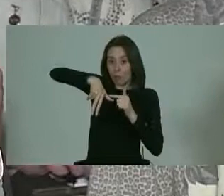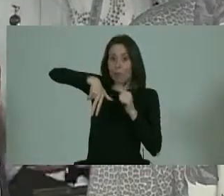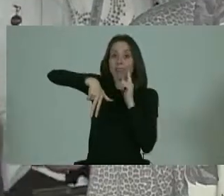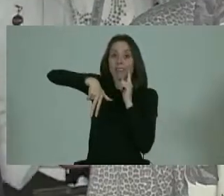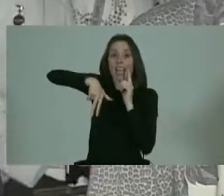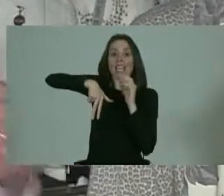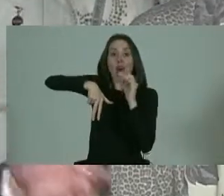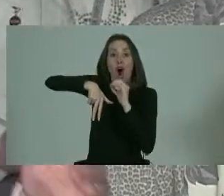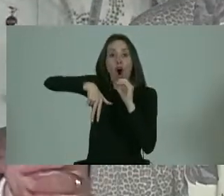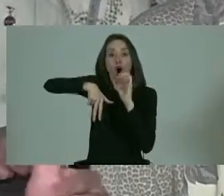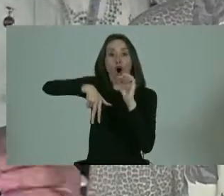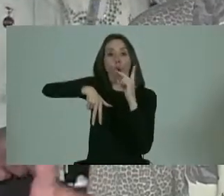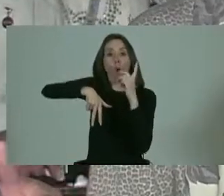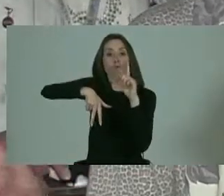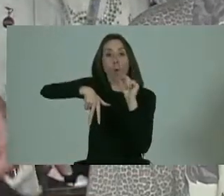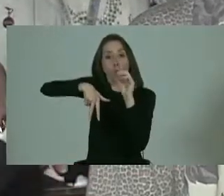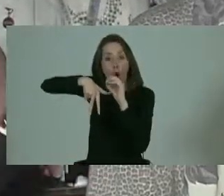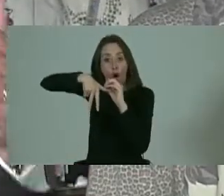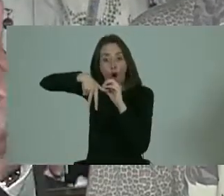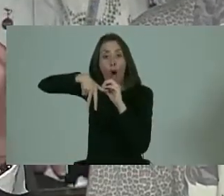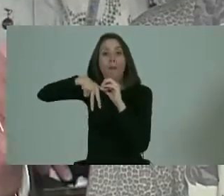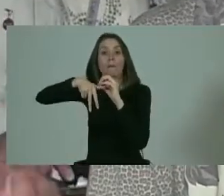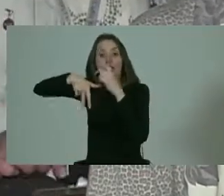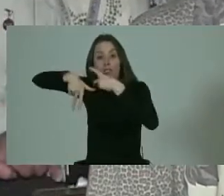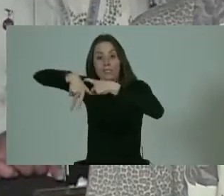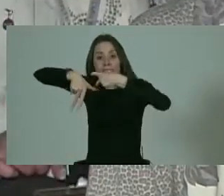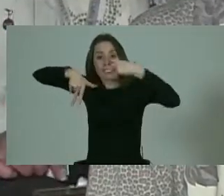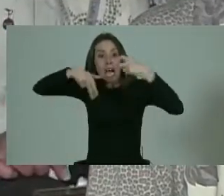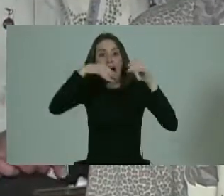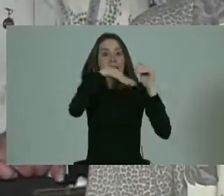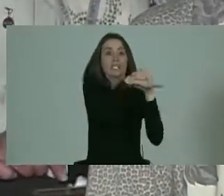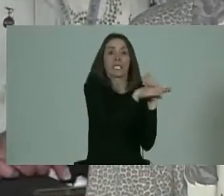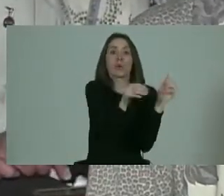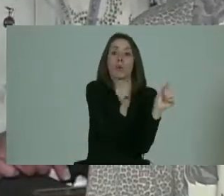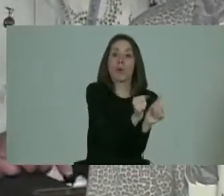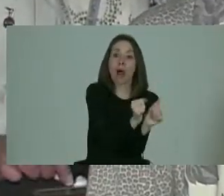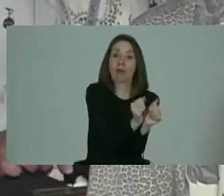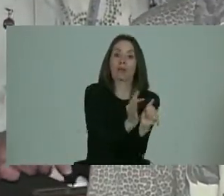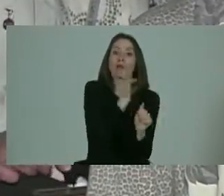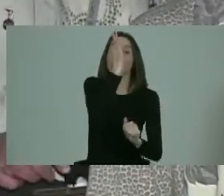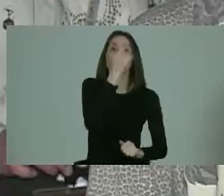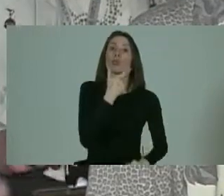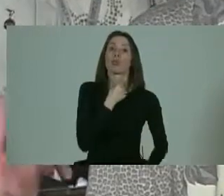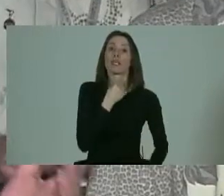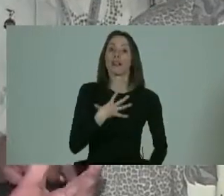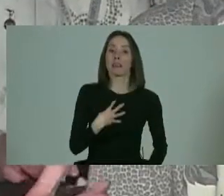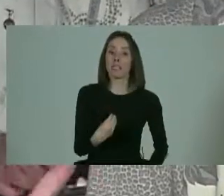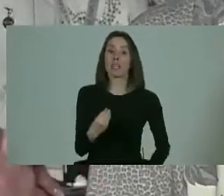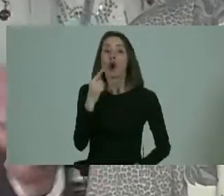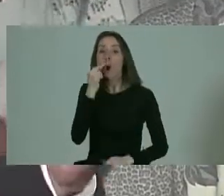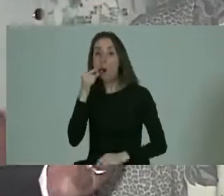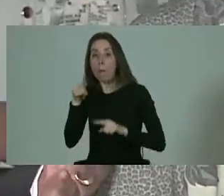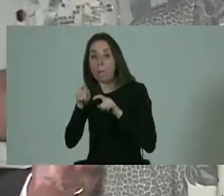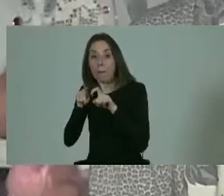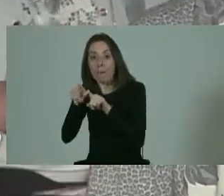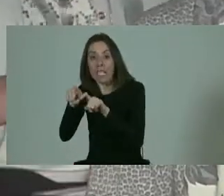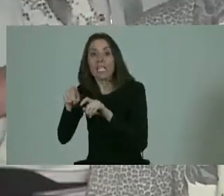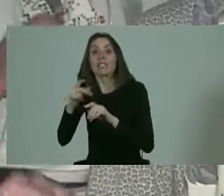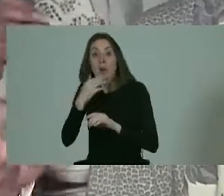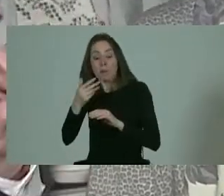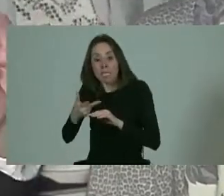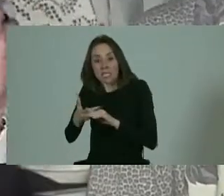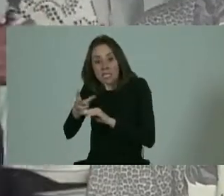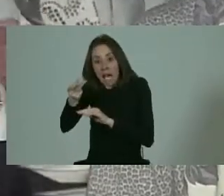hombre ya tiene bastante tiempo ya y ha probado ser no solamente eficiente sino que segundo seguro para la